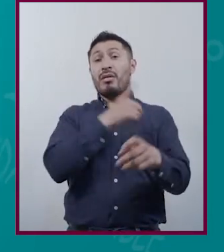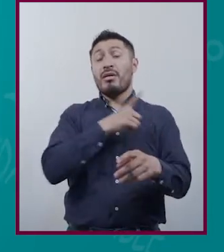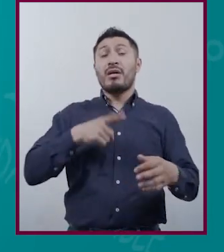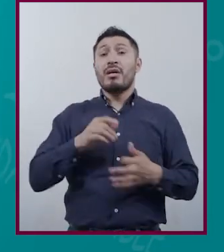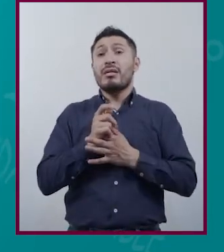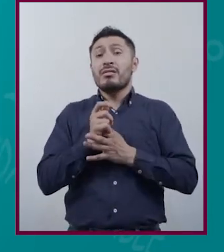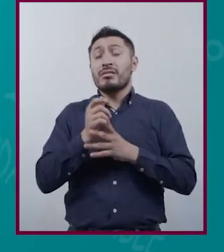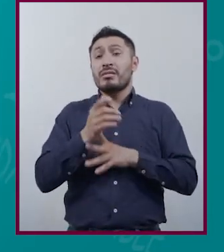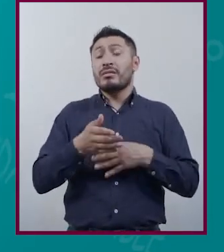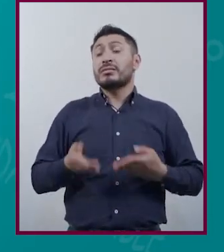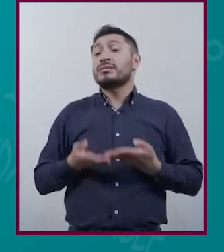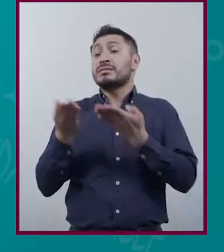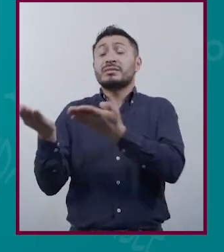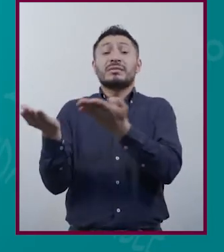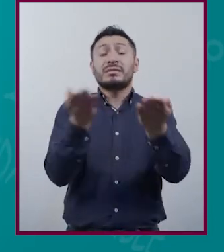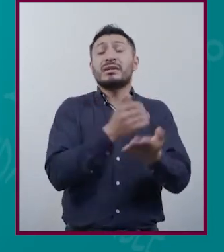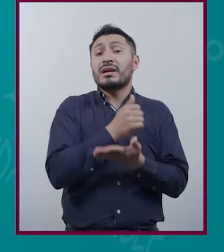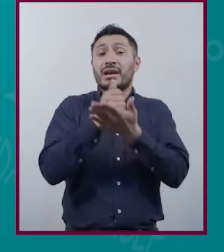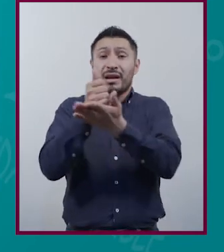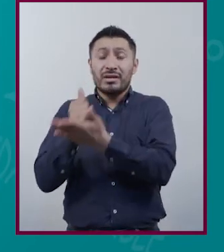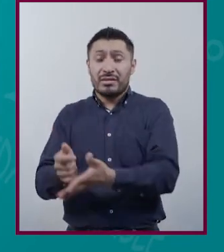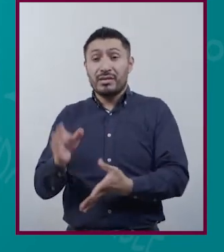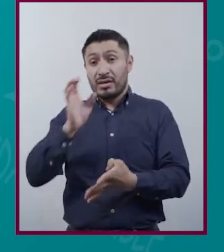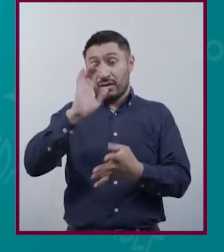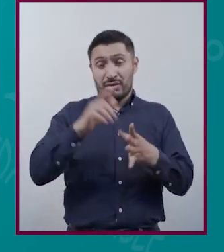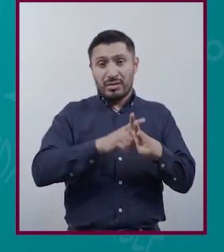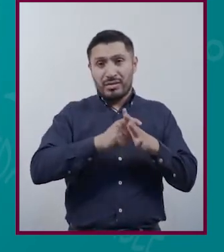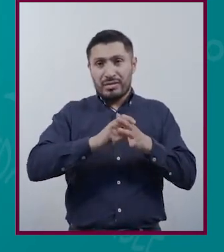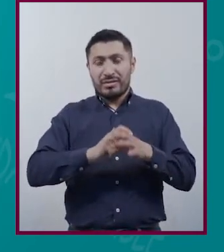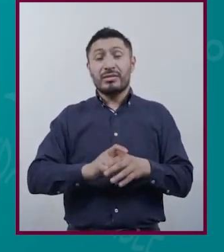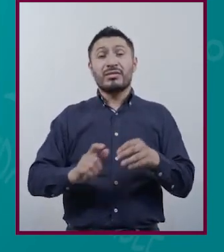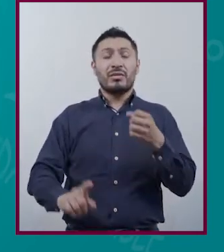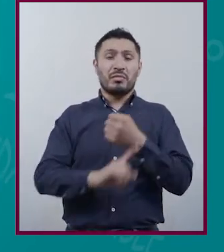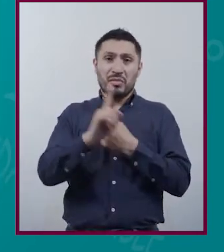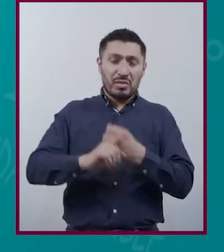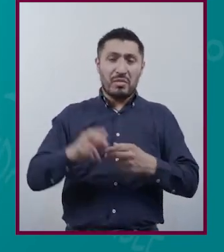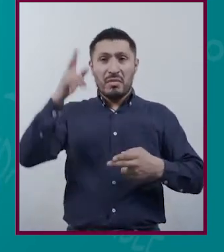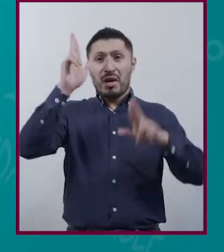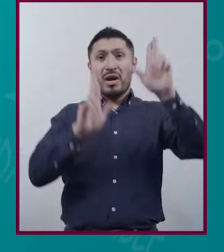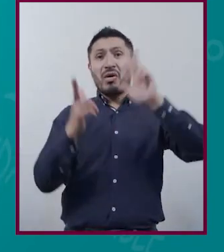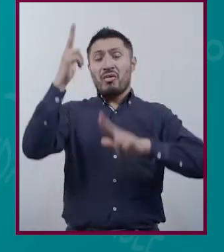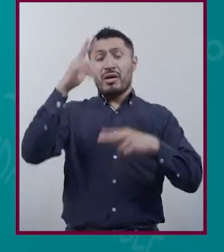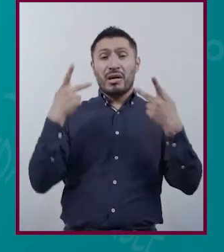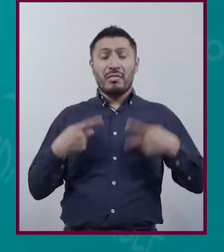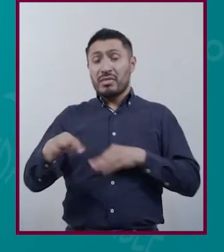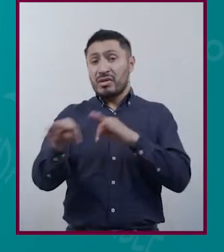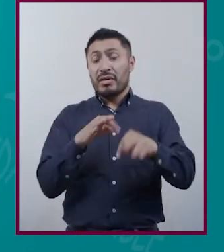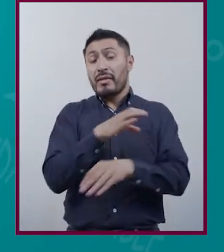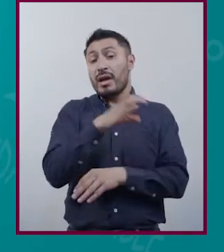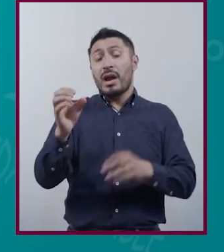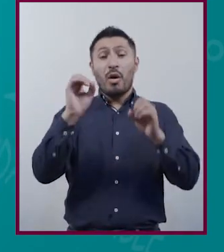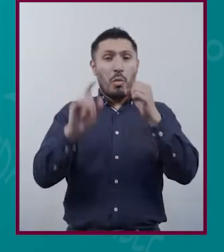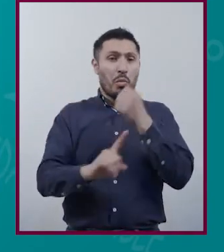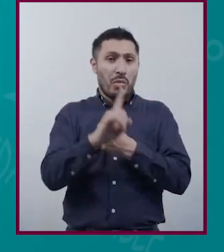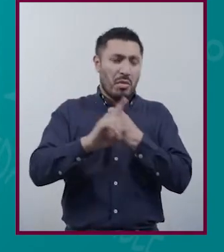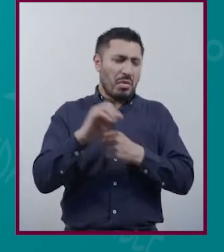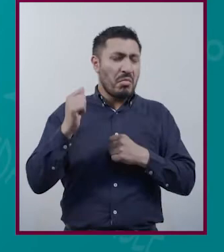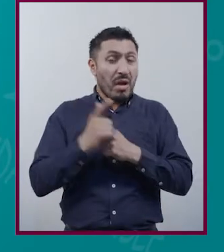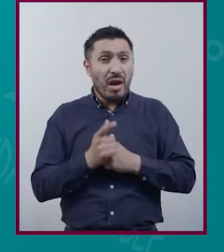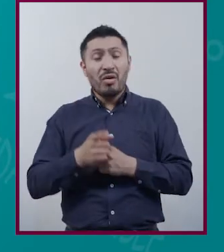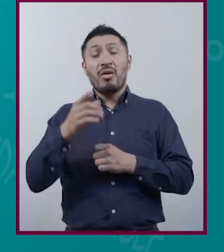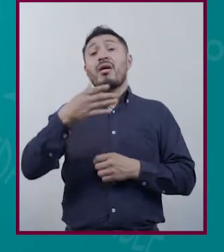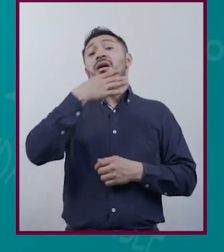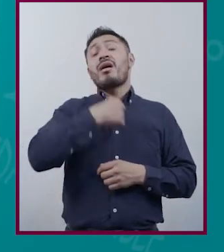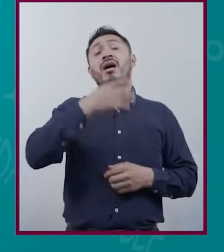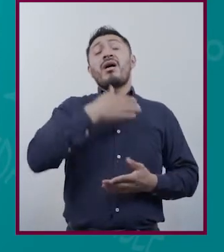disposición del público, donde quiera que hubiera una gran huelga de trabajadores, campesinos o algún conflicto violento. Llegaba